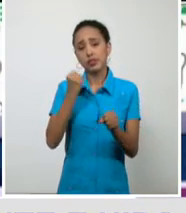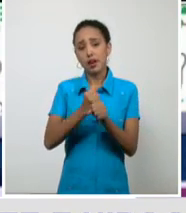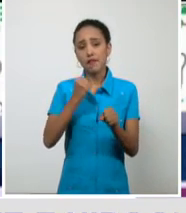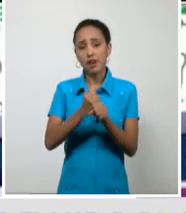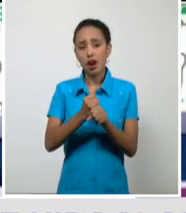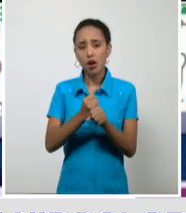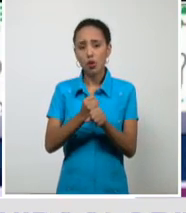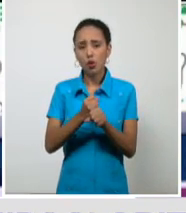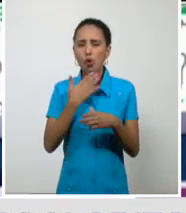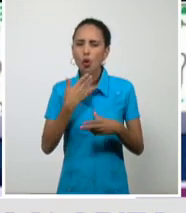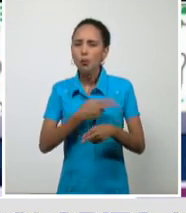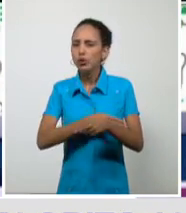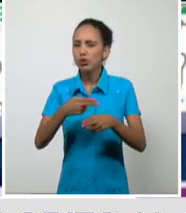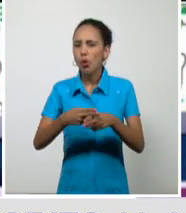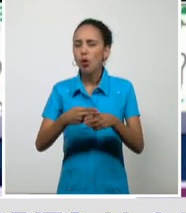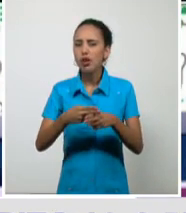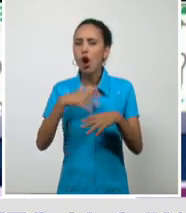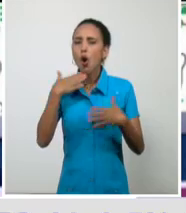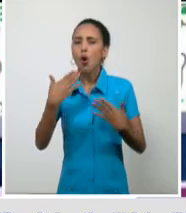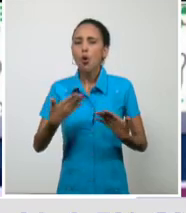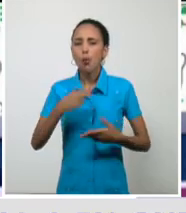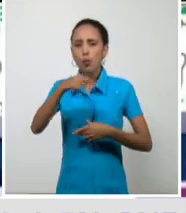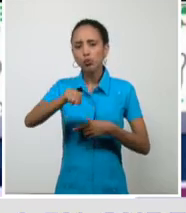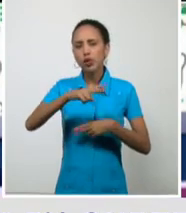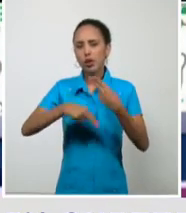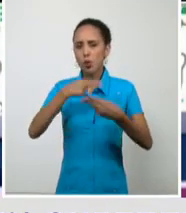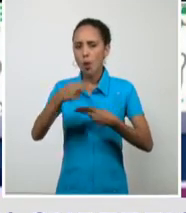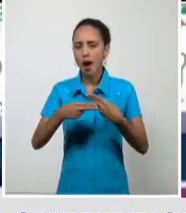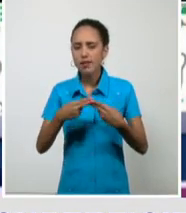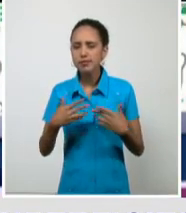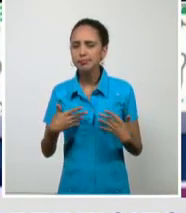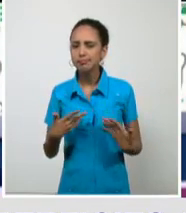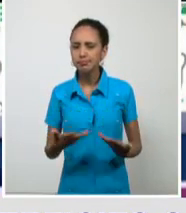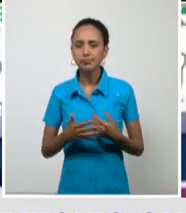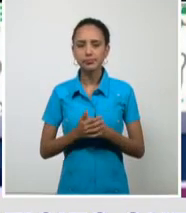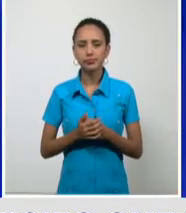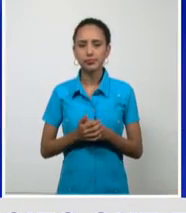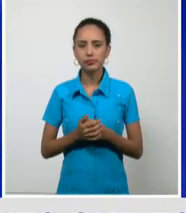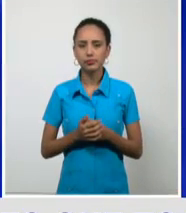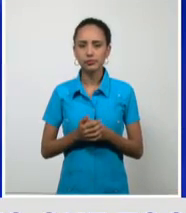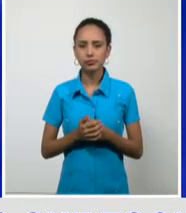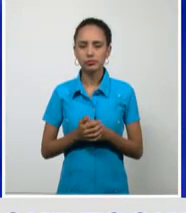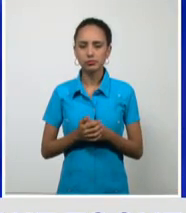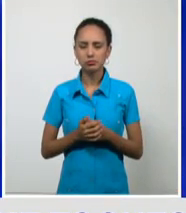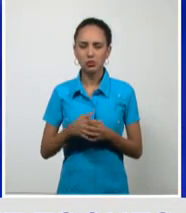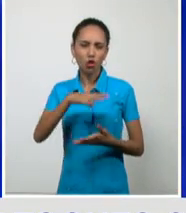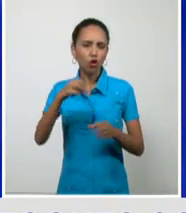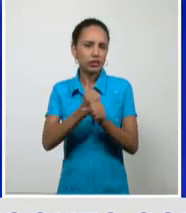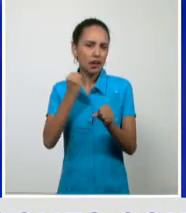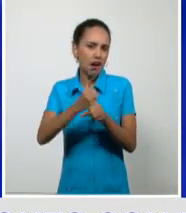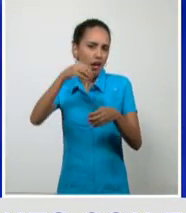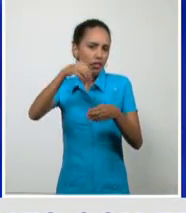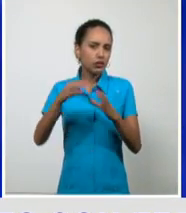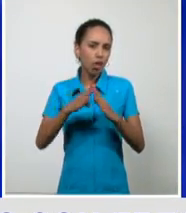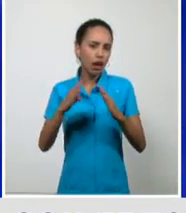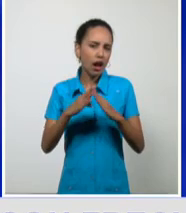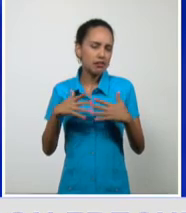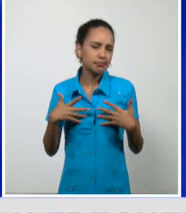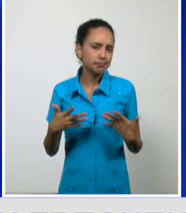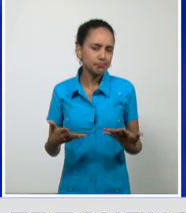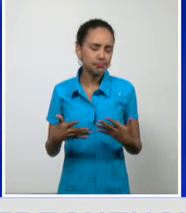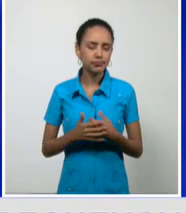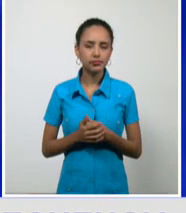sea, ¿de qué manera lo hacen si tienen como escenario nuestros hogares, las casas? Correcto. A ver, nuestra oficina, como